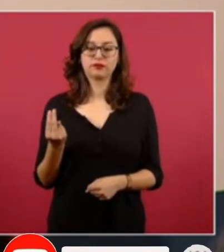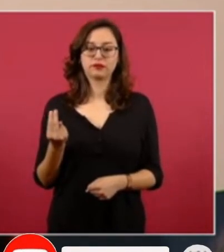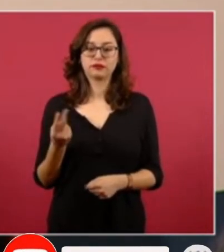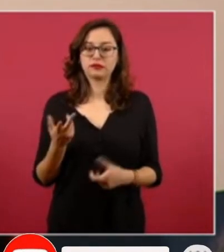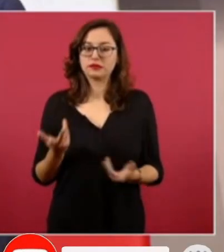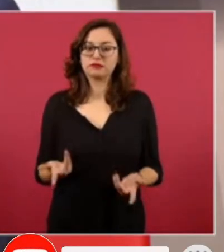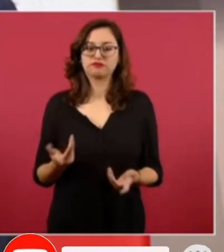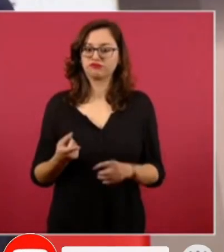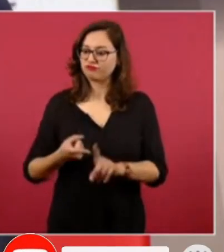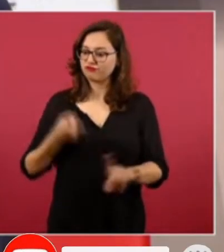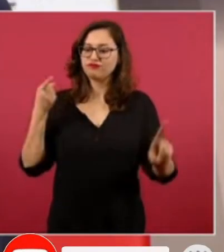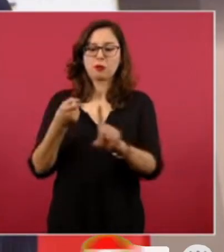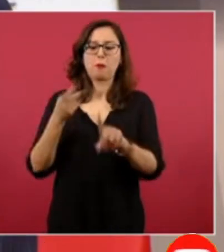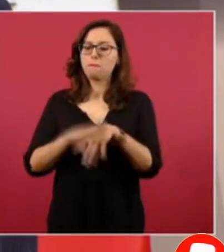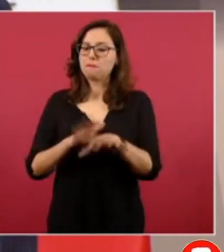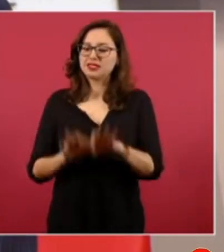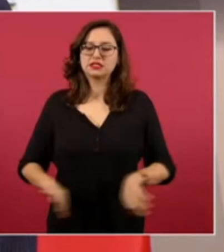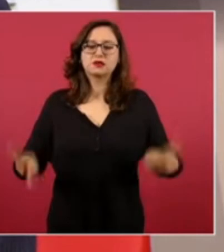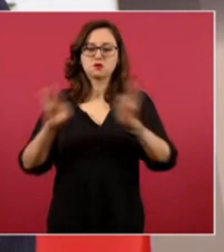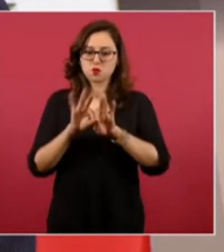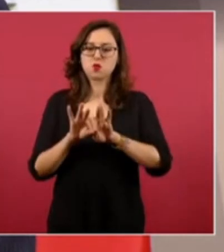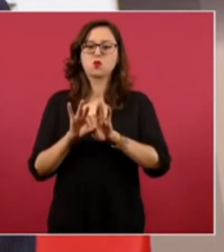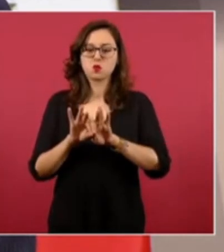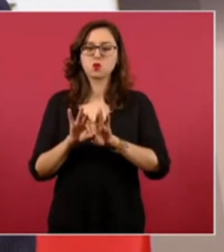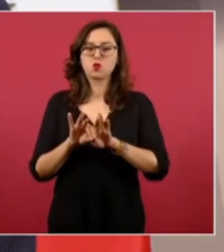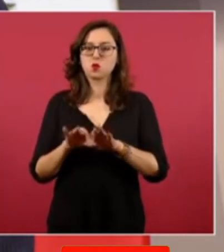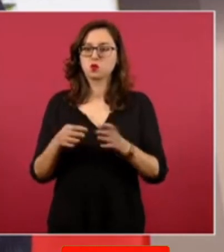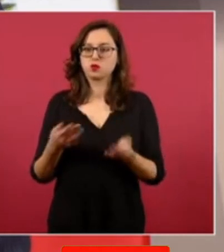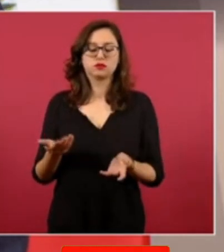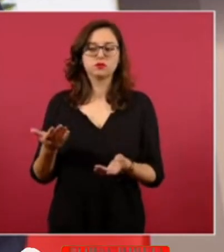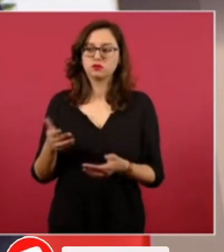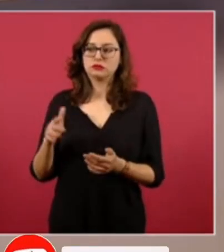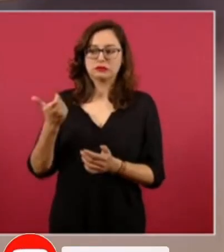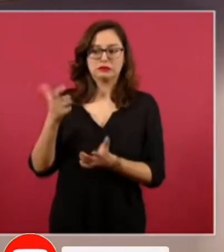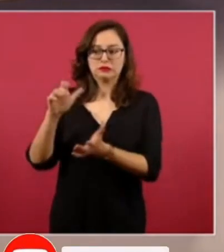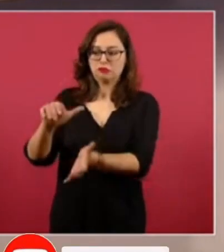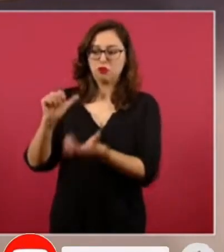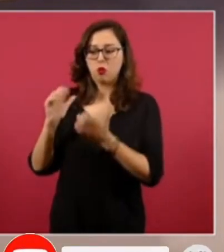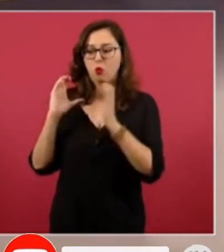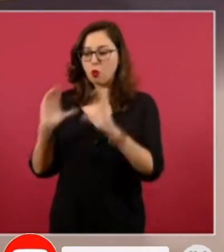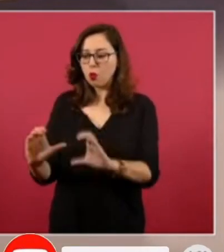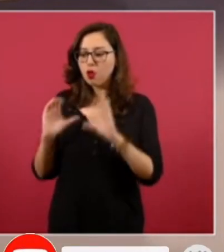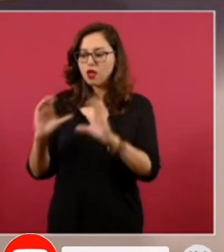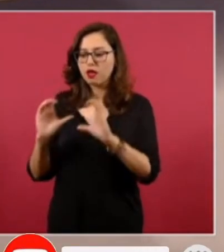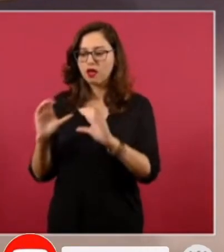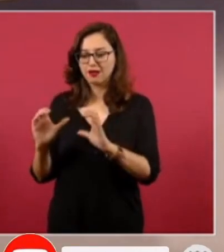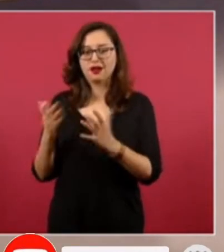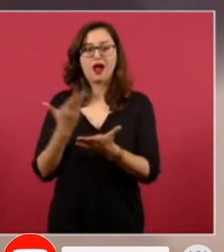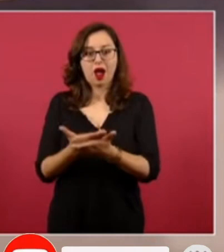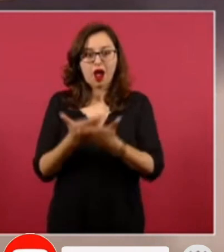eso es la clave de todo. Por eso tenemos una recaudación